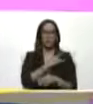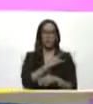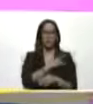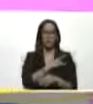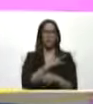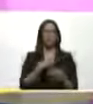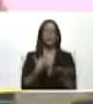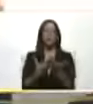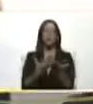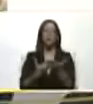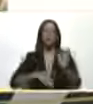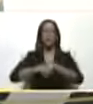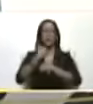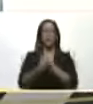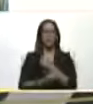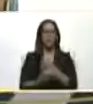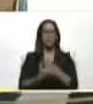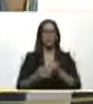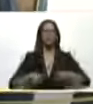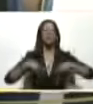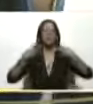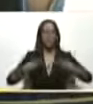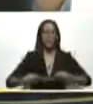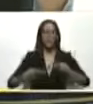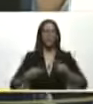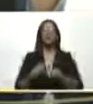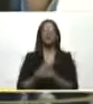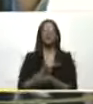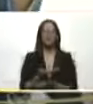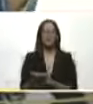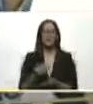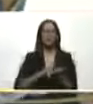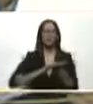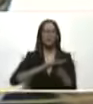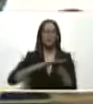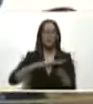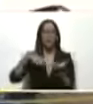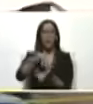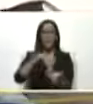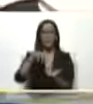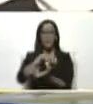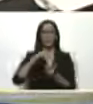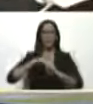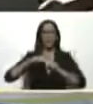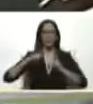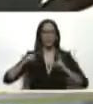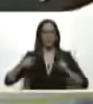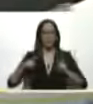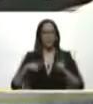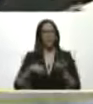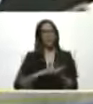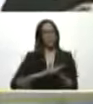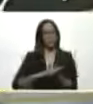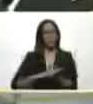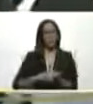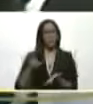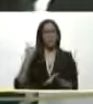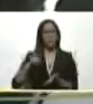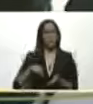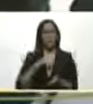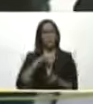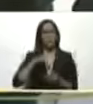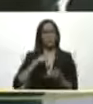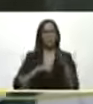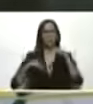postulen proyectos innovadores que le den soluciones a problemas en materia energética y soluciones para también nuestros